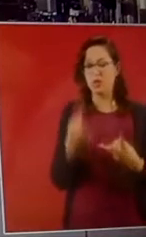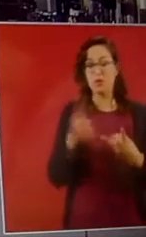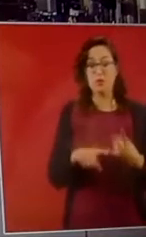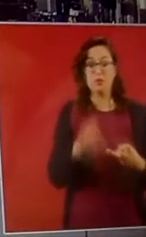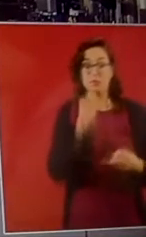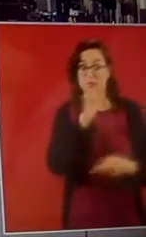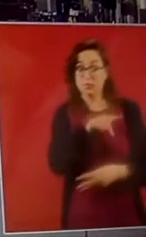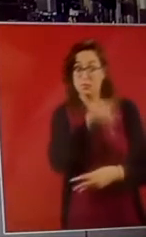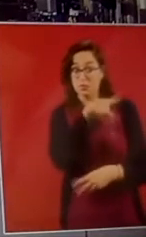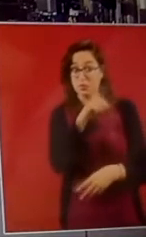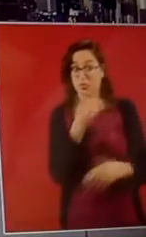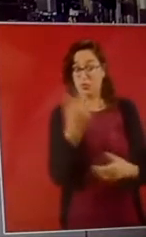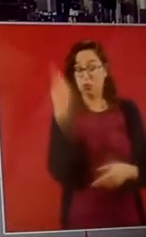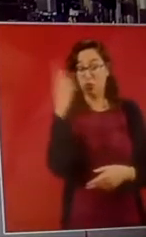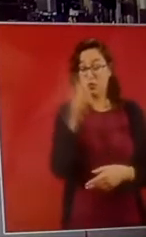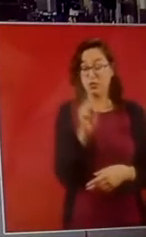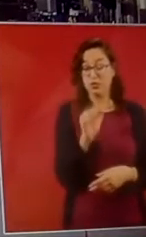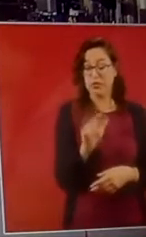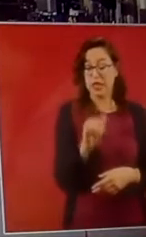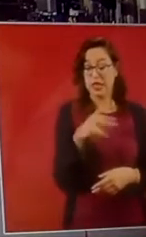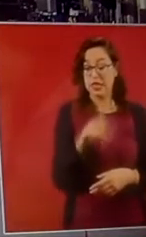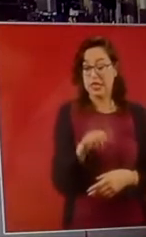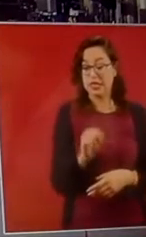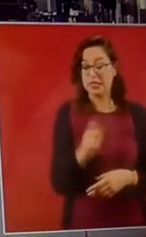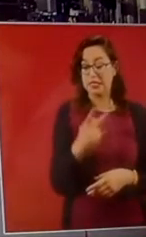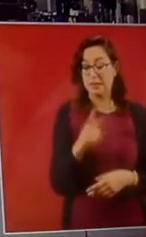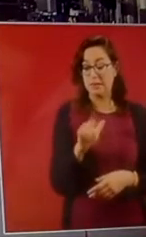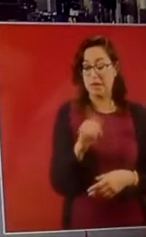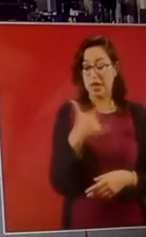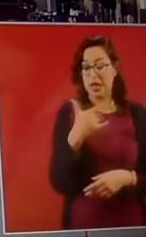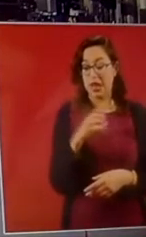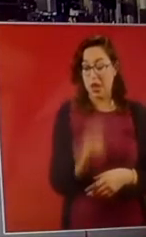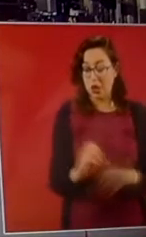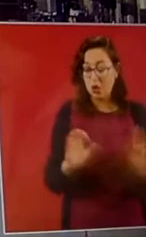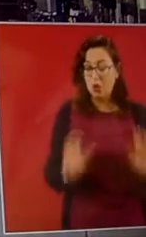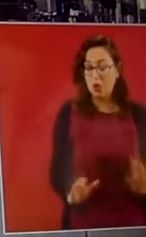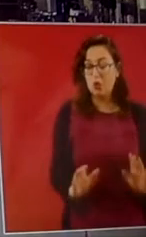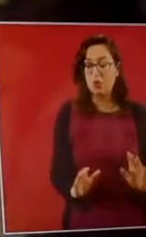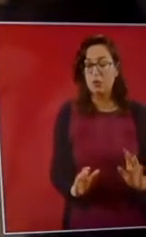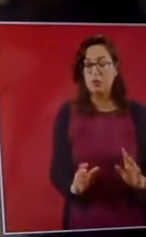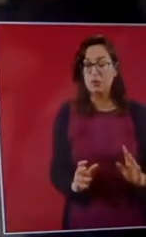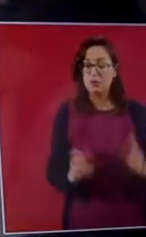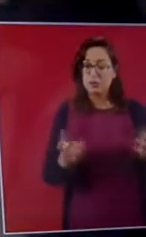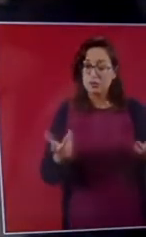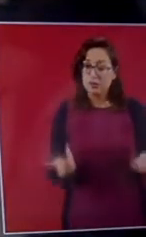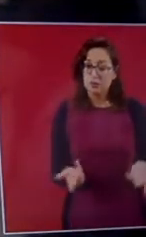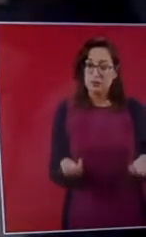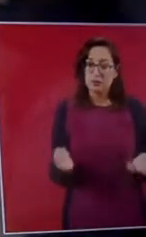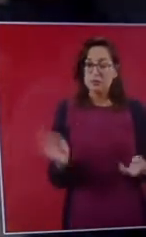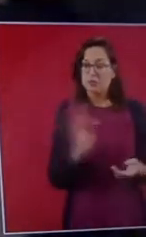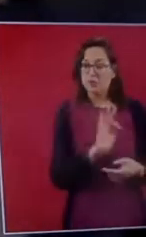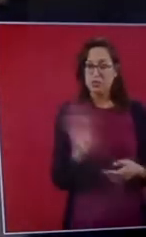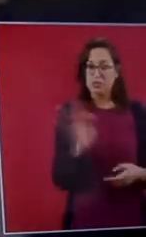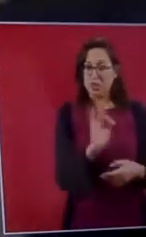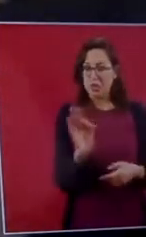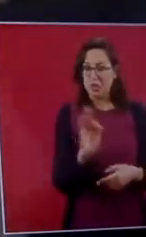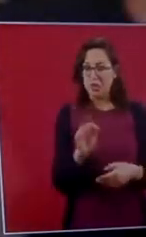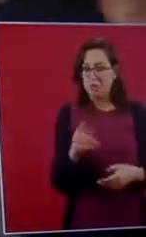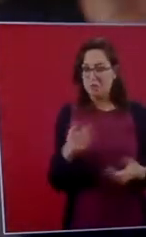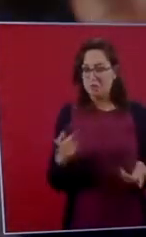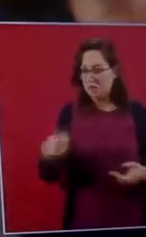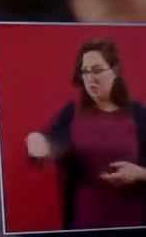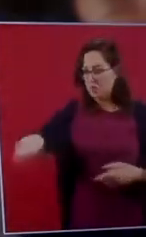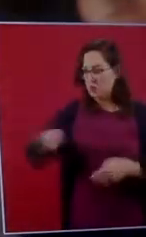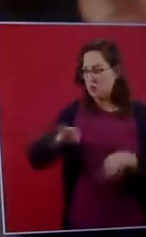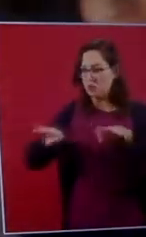Público, solicitar una acusación de una persona en la que nosotros tenemos la posibilidad de que ha cometido